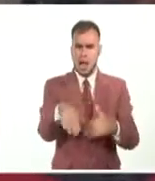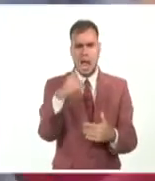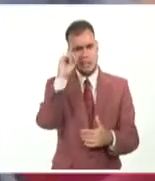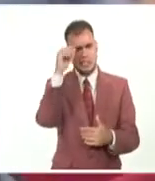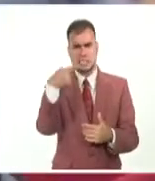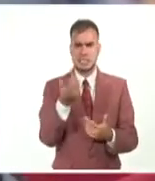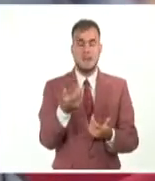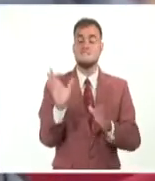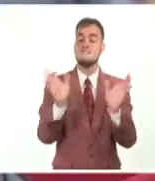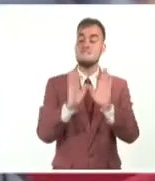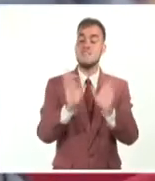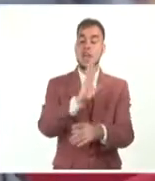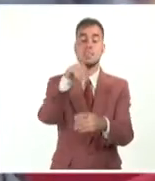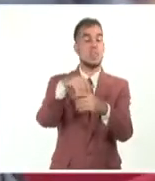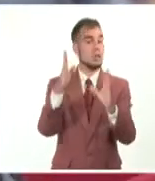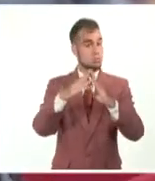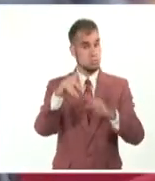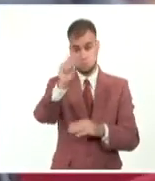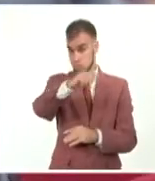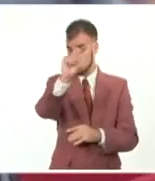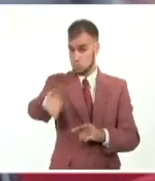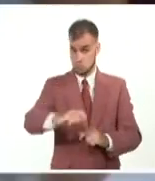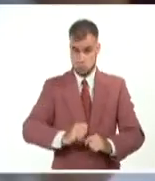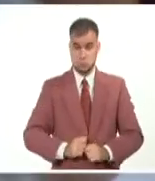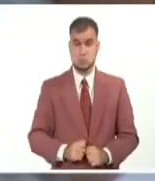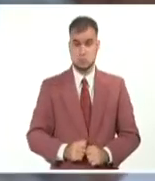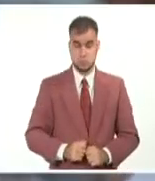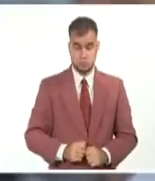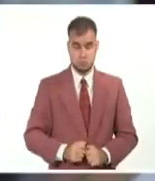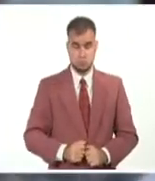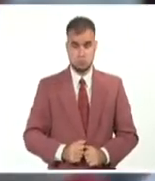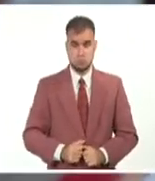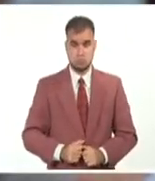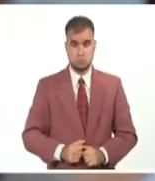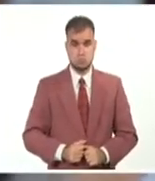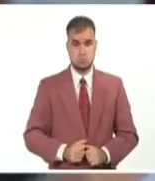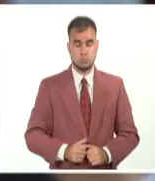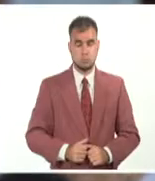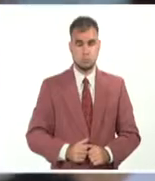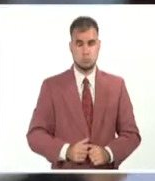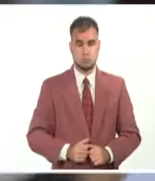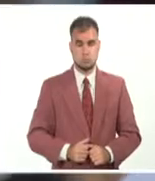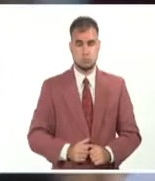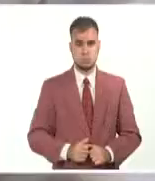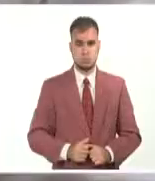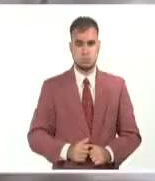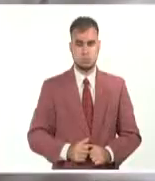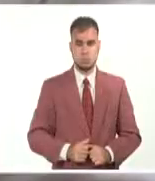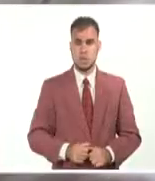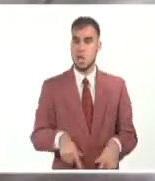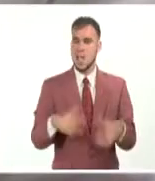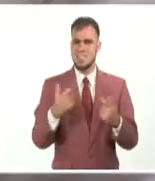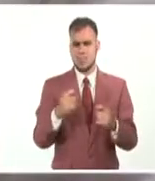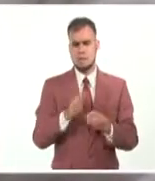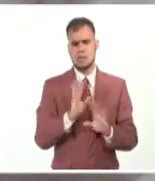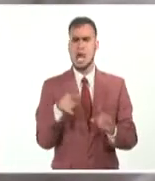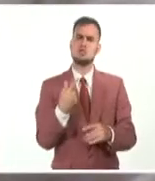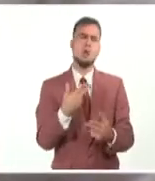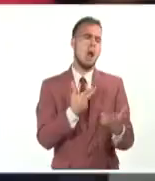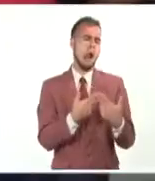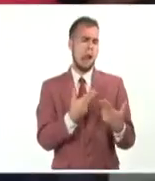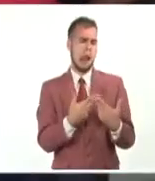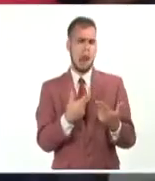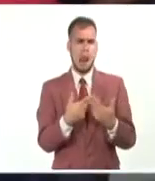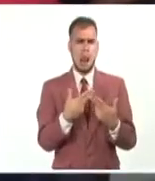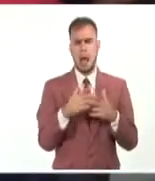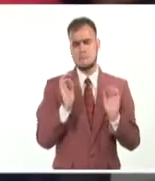realizar fiestas de ninguna índole y otras acciones similares. En sentido general, se instó a no bajar la guardia para lograr así contener